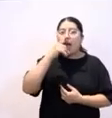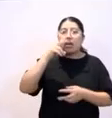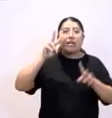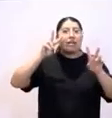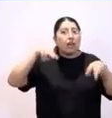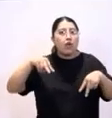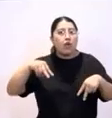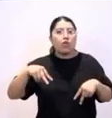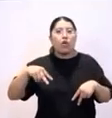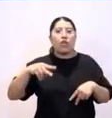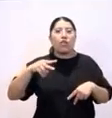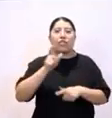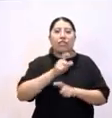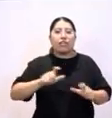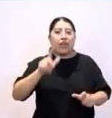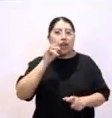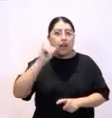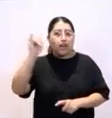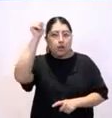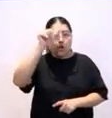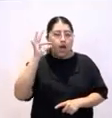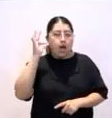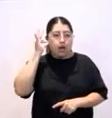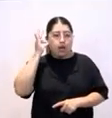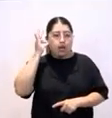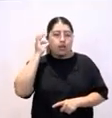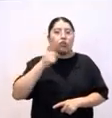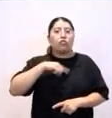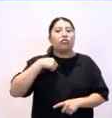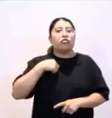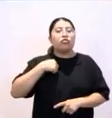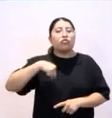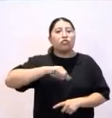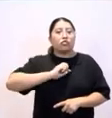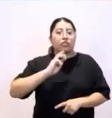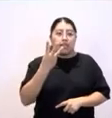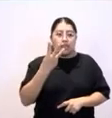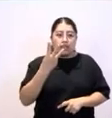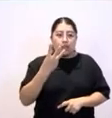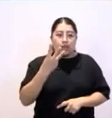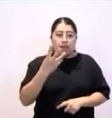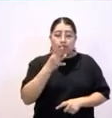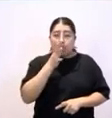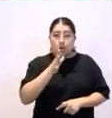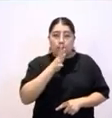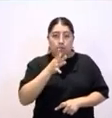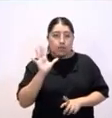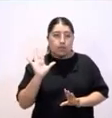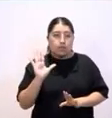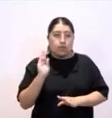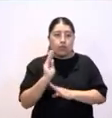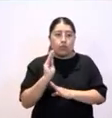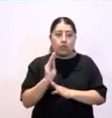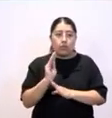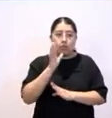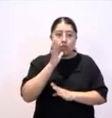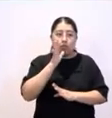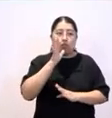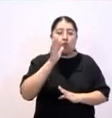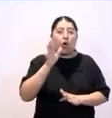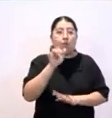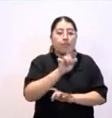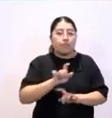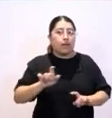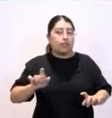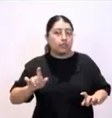a los riojanos y riojanas. Dice usted, somos la tercera. Tenga cuidado con ese argumento, porque igual ese argumento de por